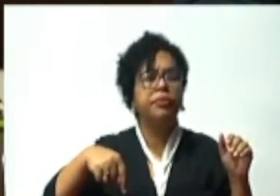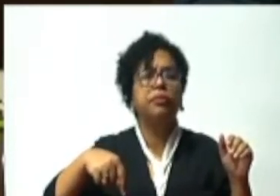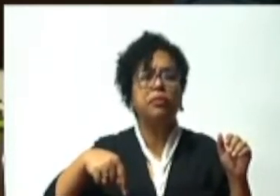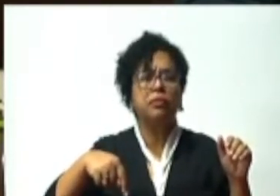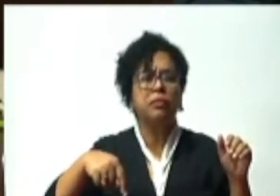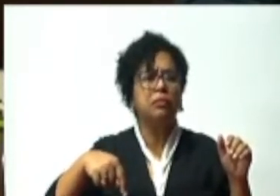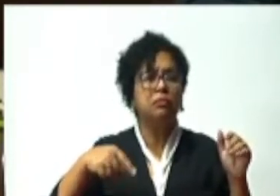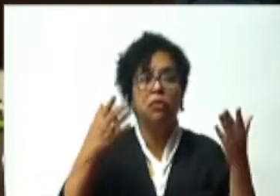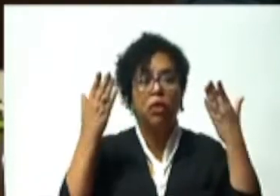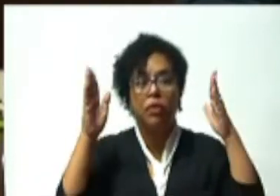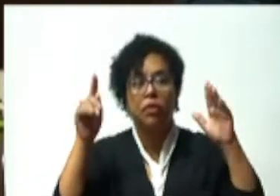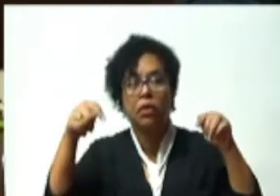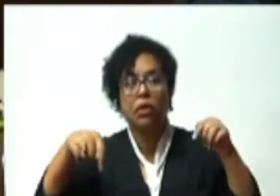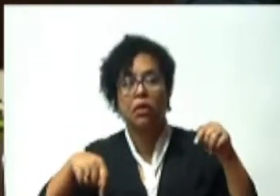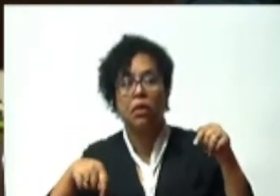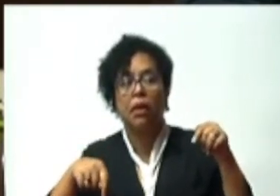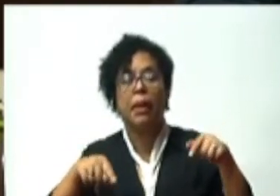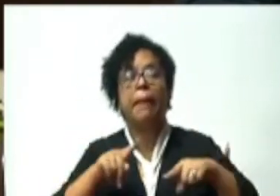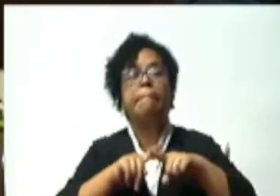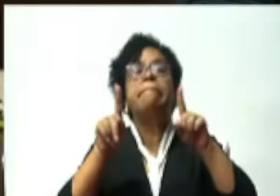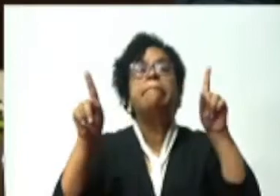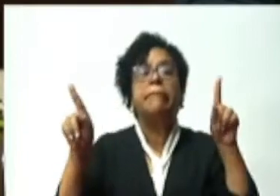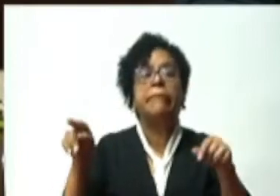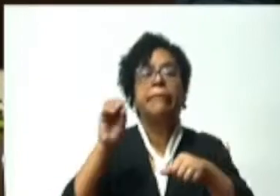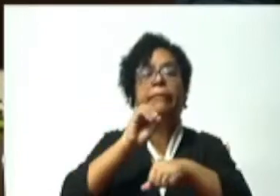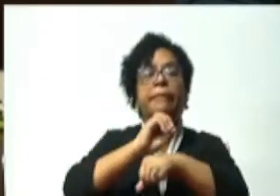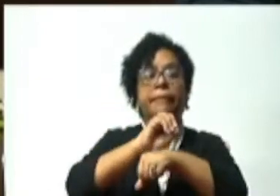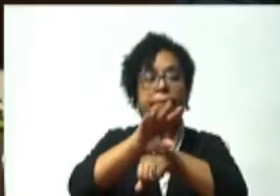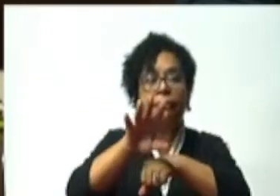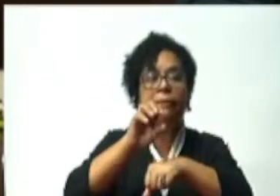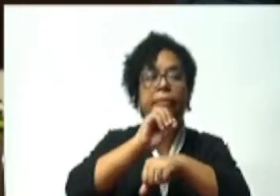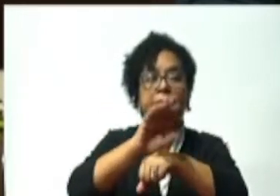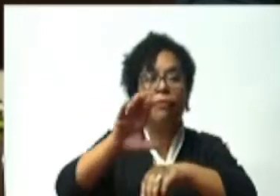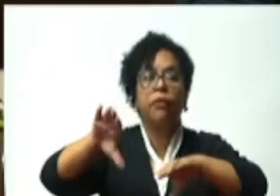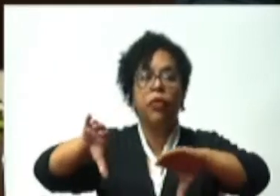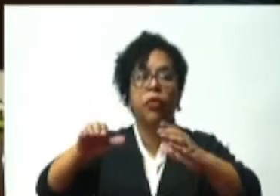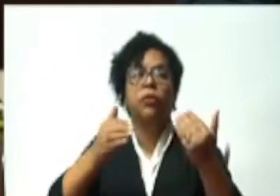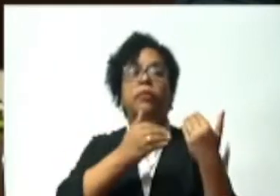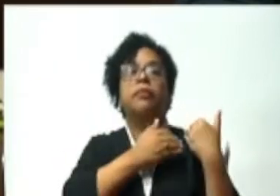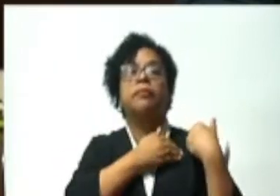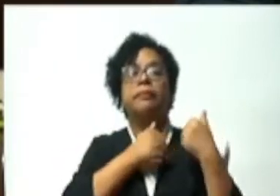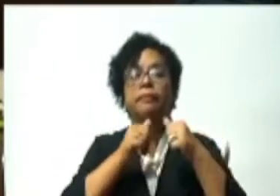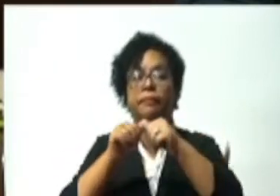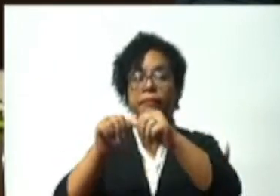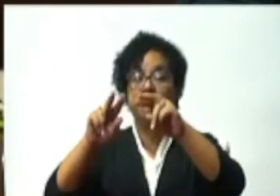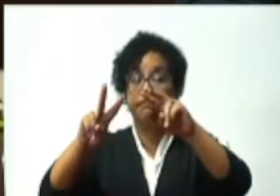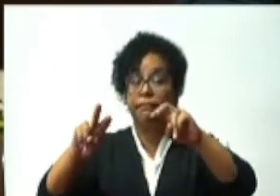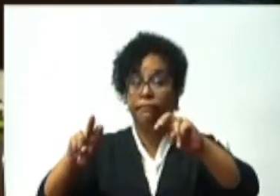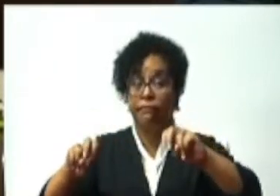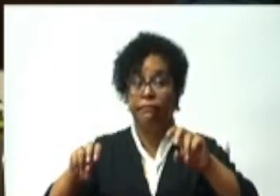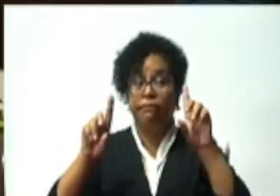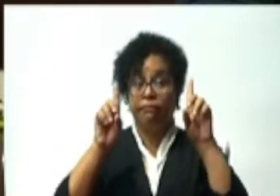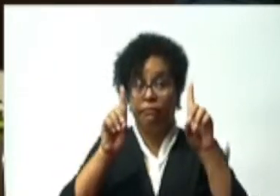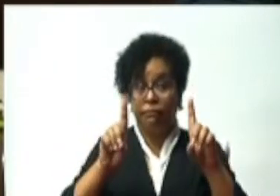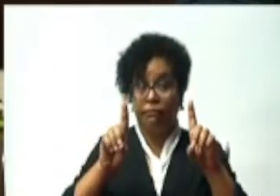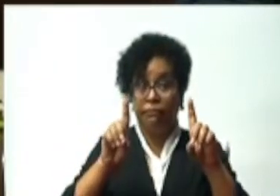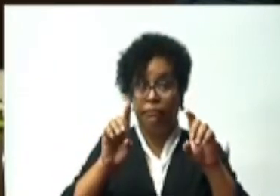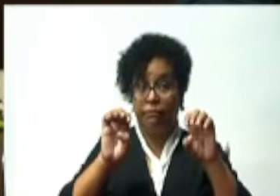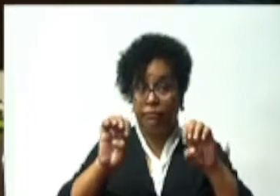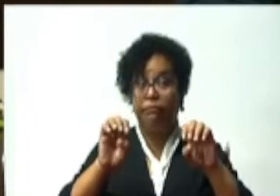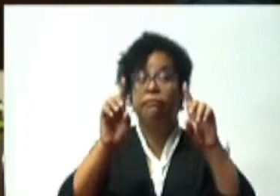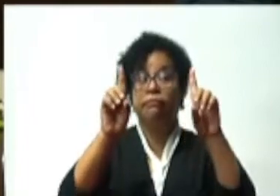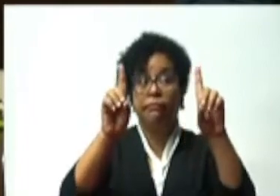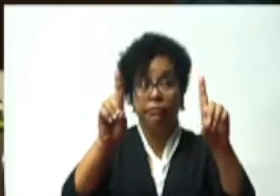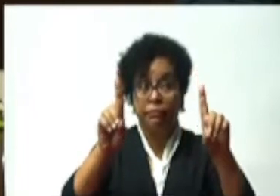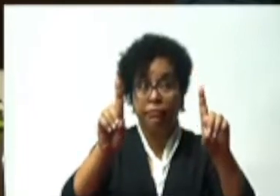Pero le sugiero a la comisión, sí, le sugiero a la comisión que hagan